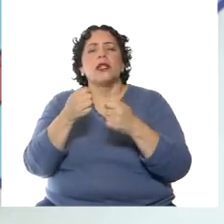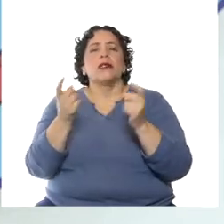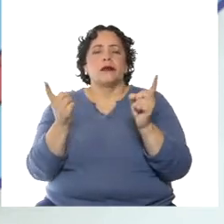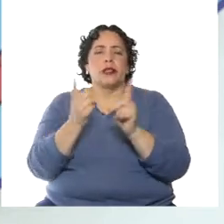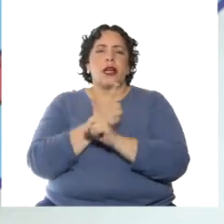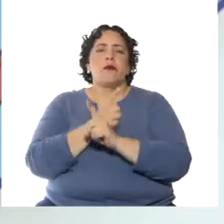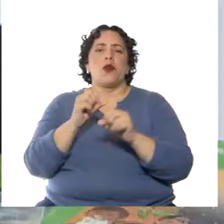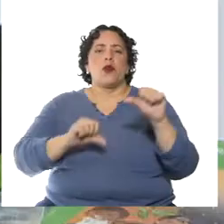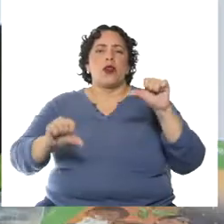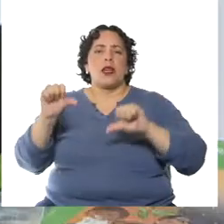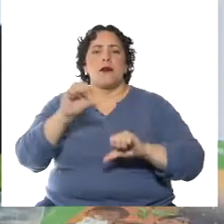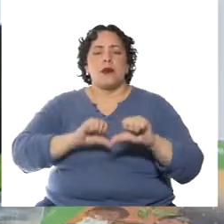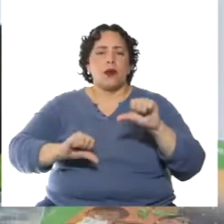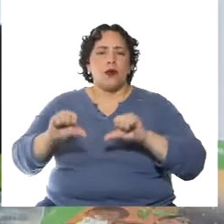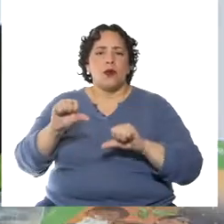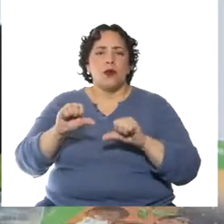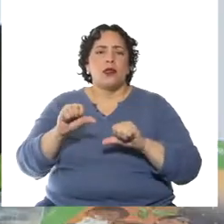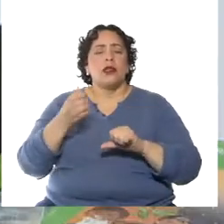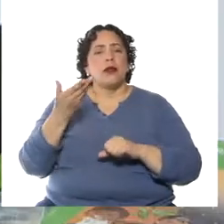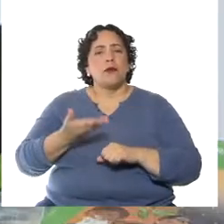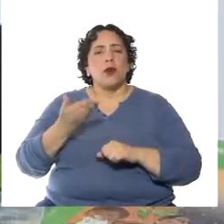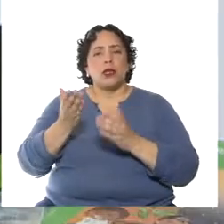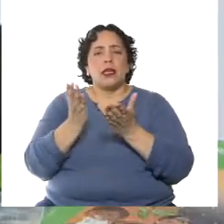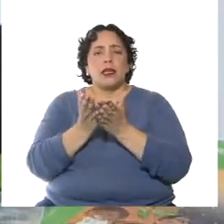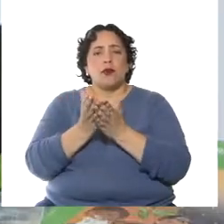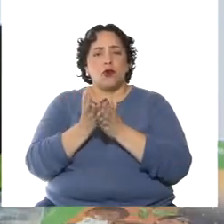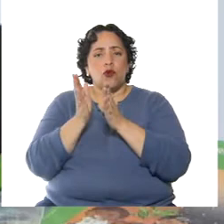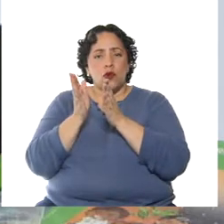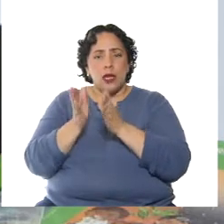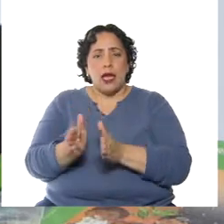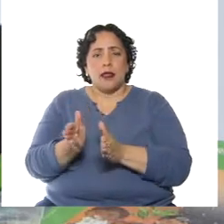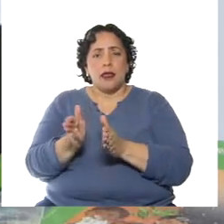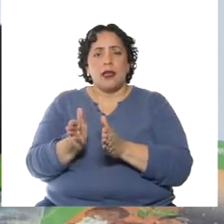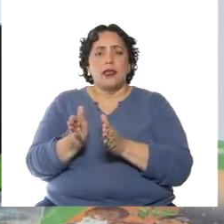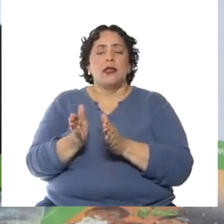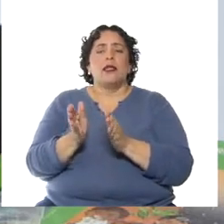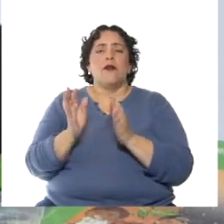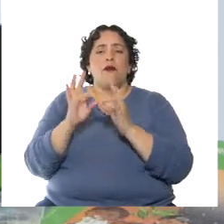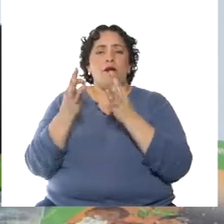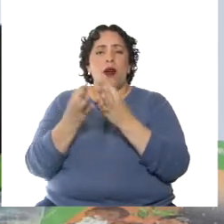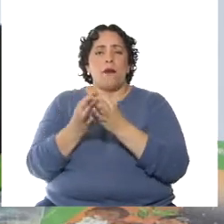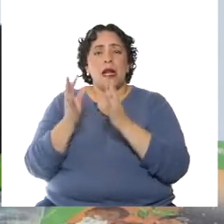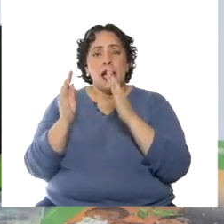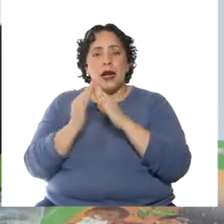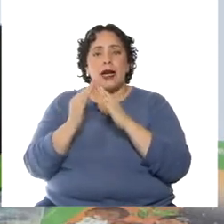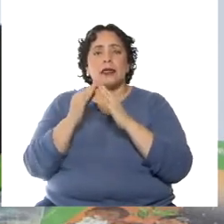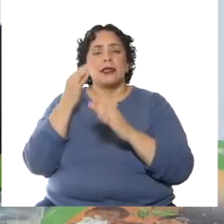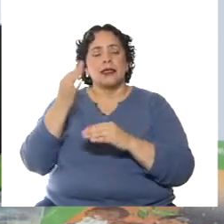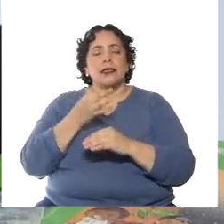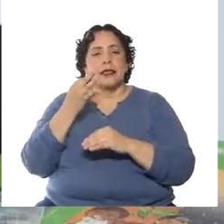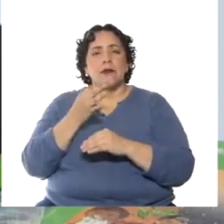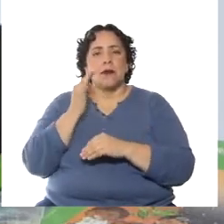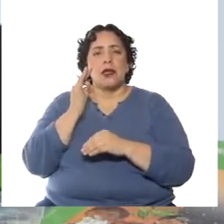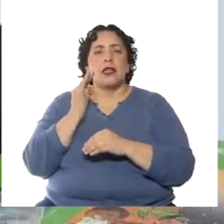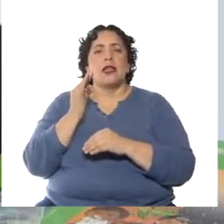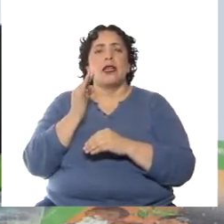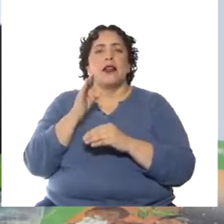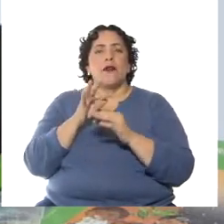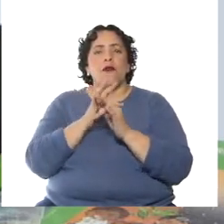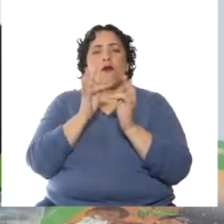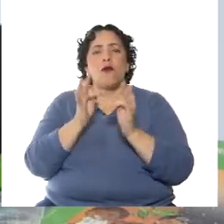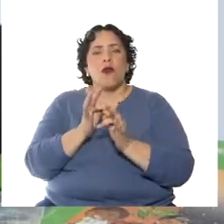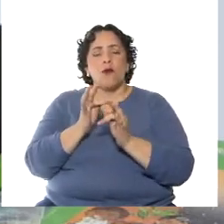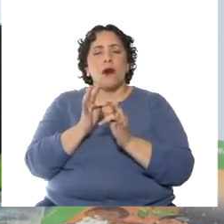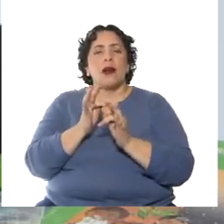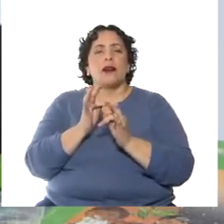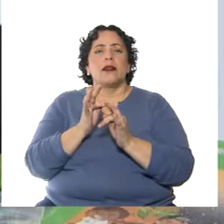químico. Por eso es que es importante que los estudiantes y las familias en casa siempre estén en condiciones para cuidar,